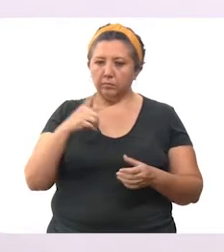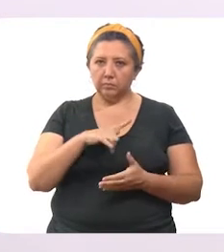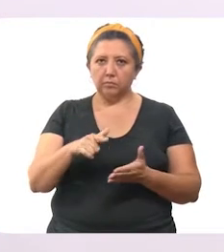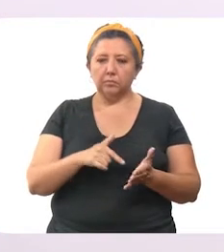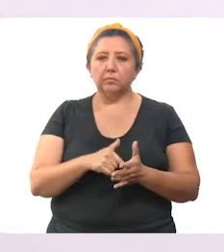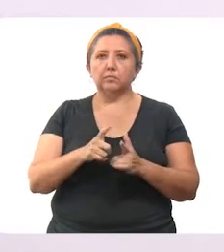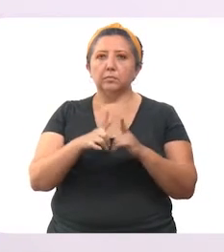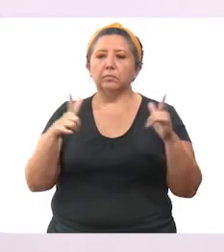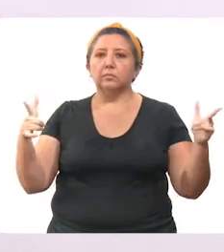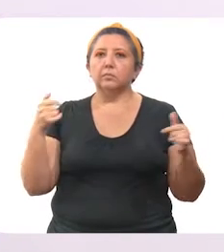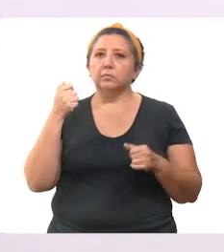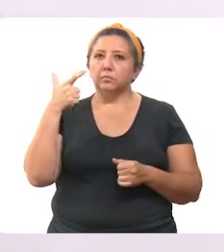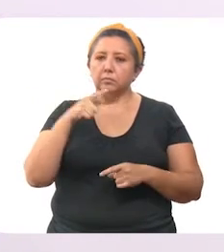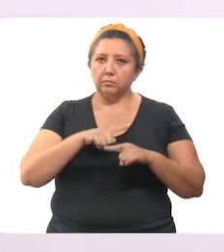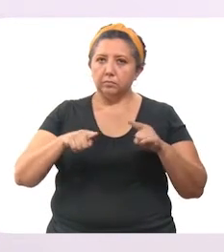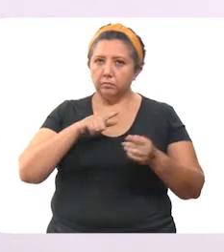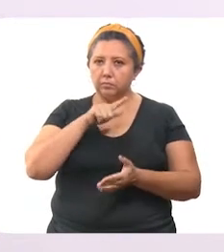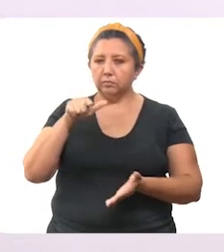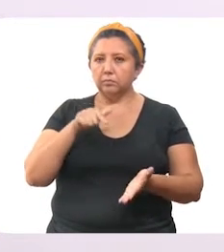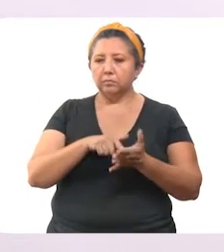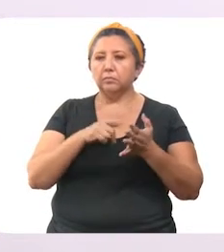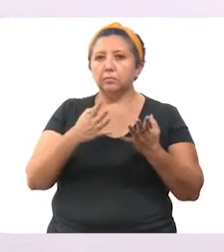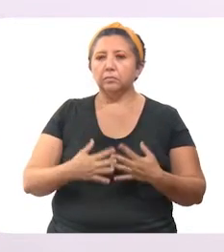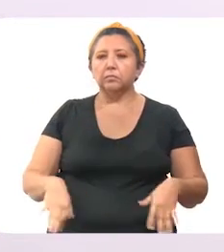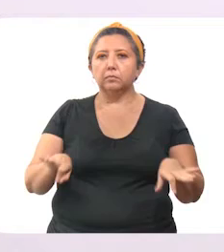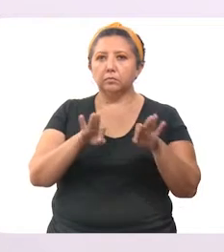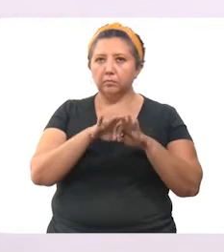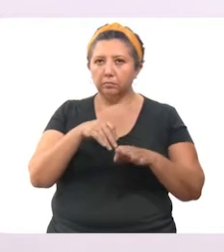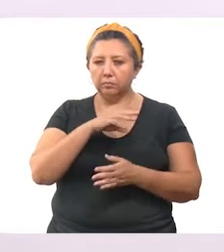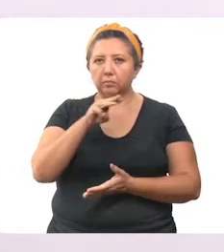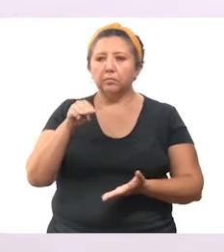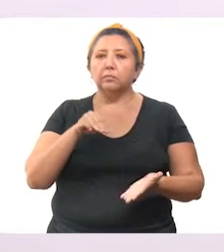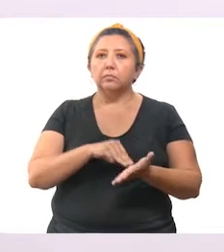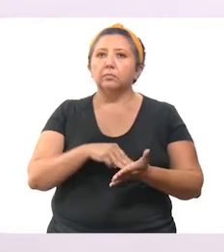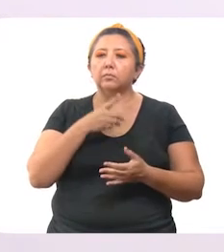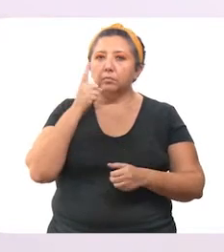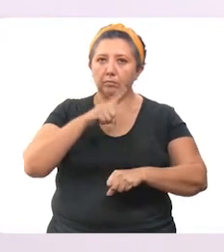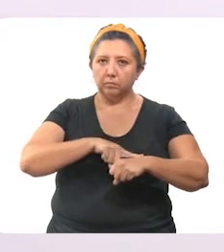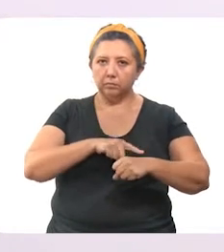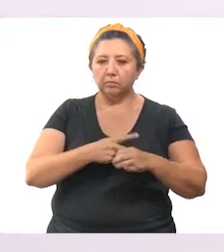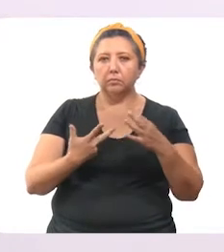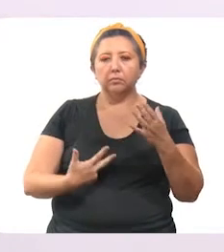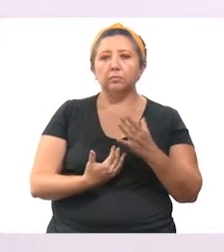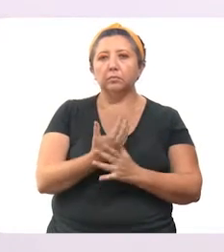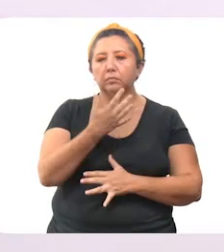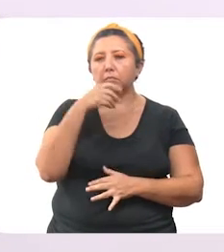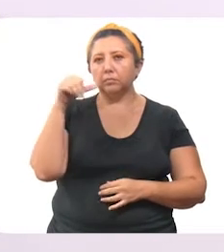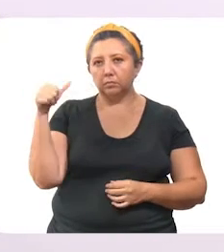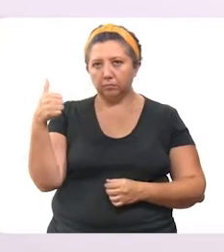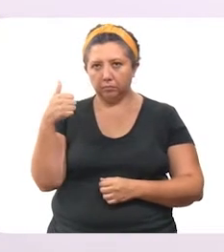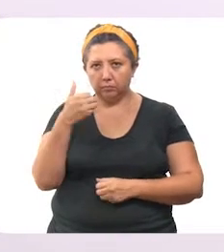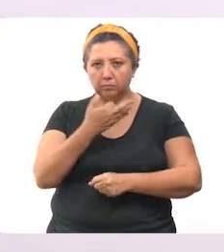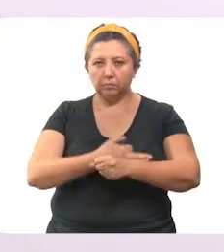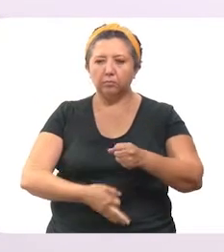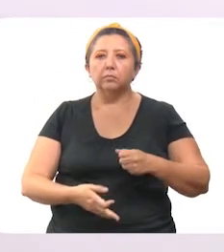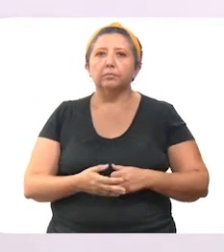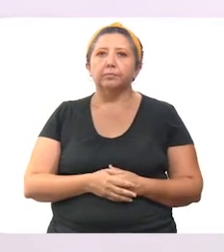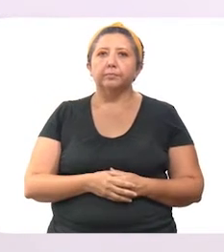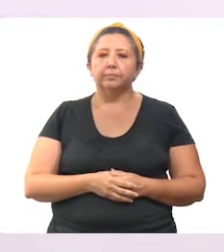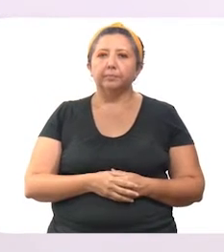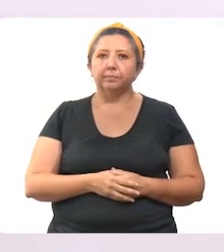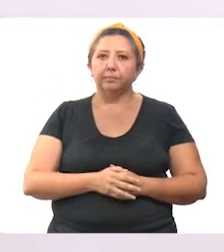macrocentros y siete módulos distribuidos estratégicamente en la ciudad en un horario de 8 de la mañana a 6 de la tarde.